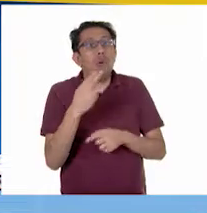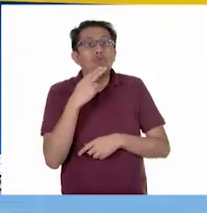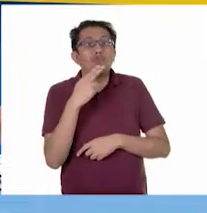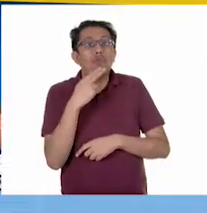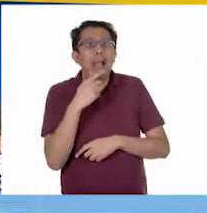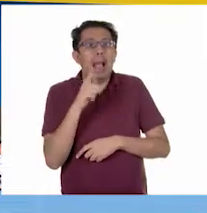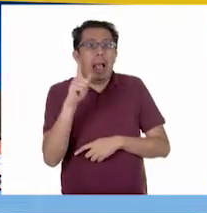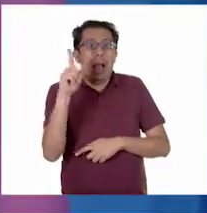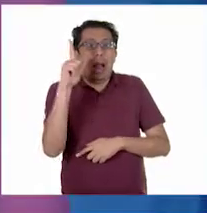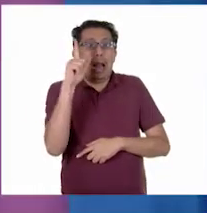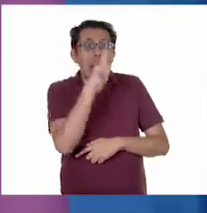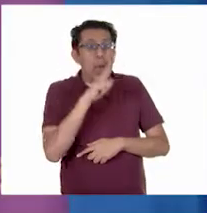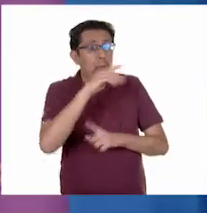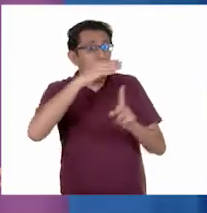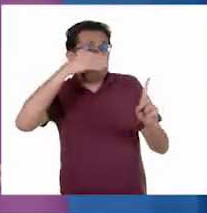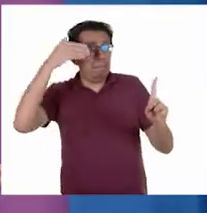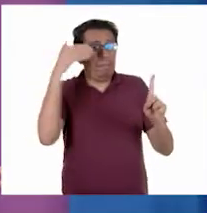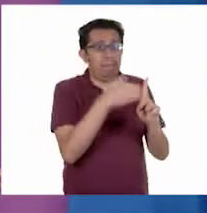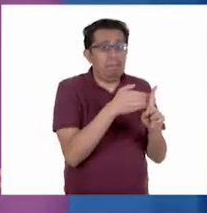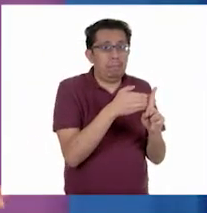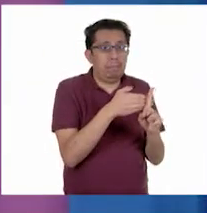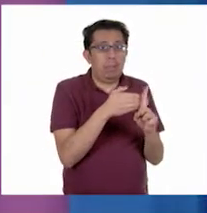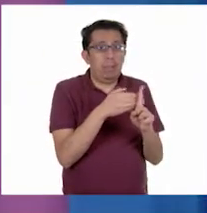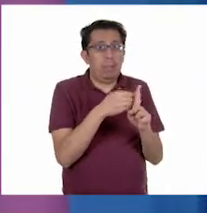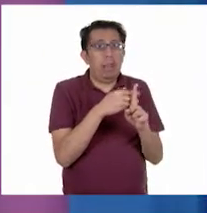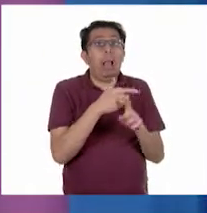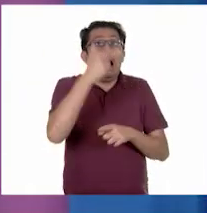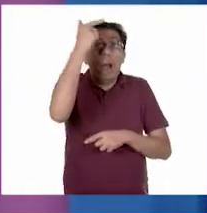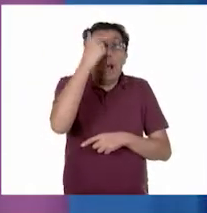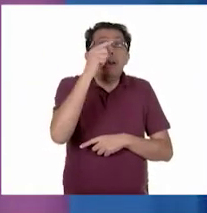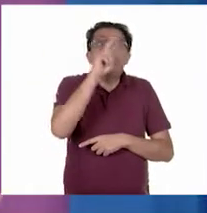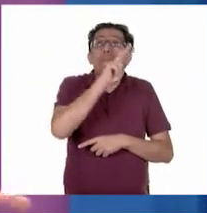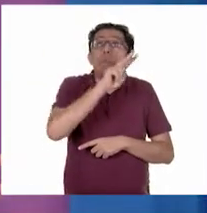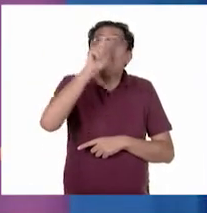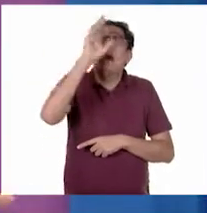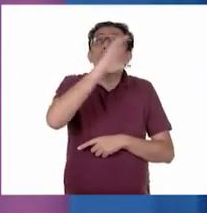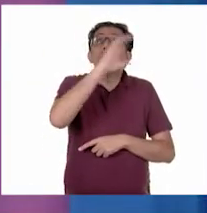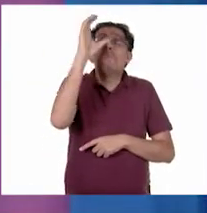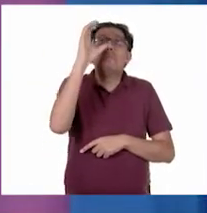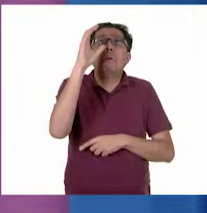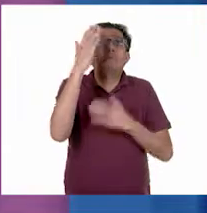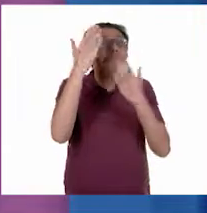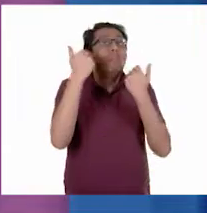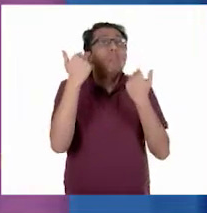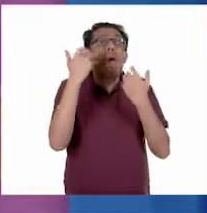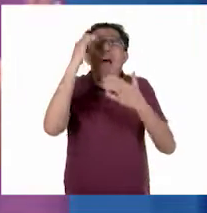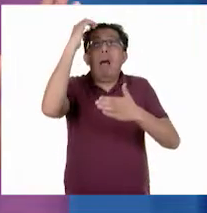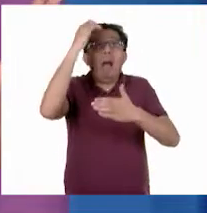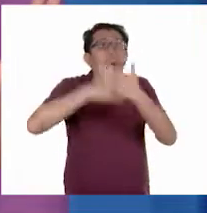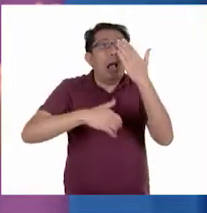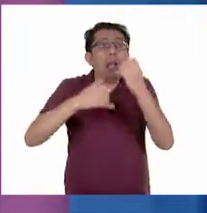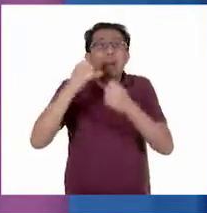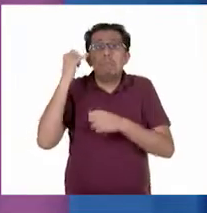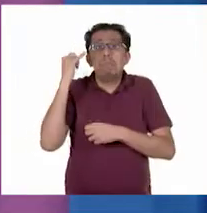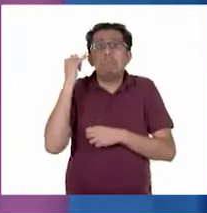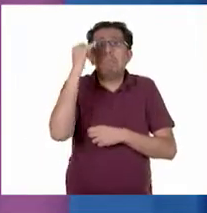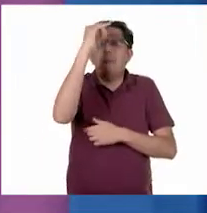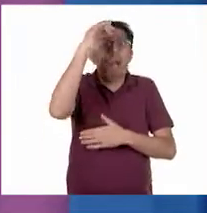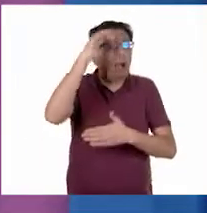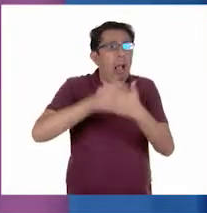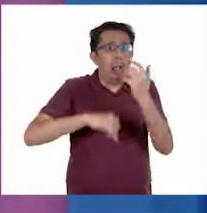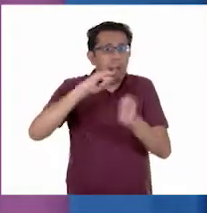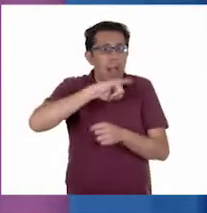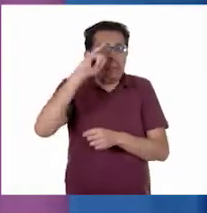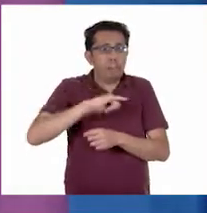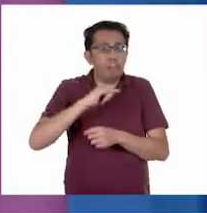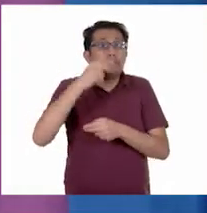literal? Al observar el cielo por la noche, parece no tener límites, ser infinito. Si está